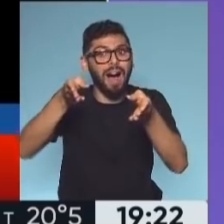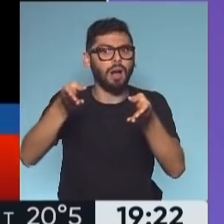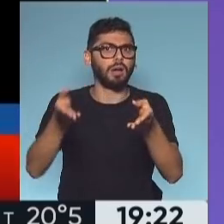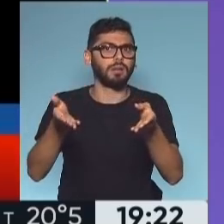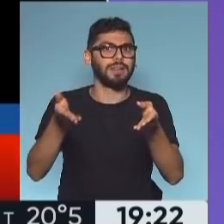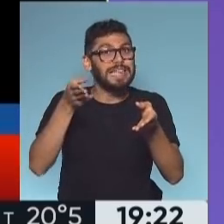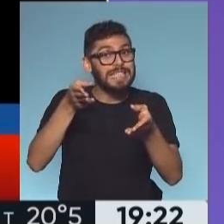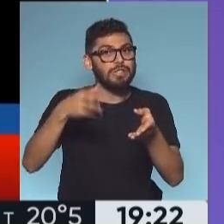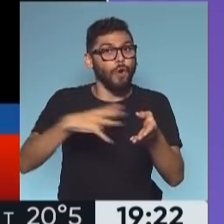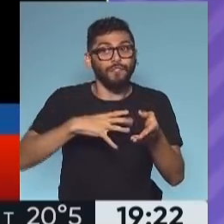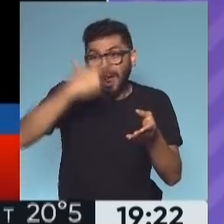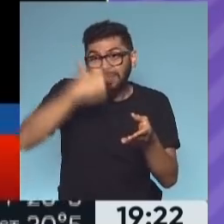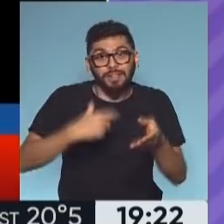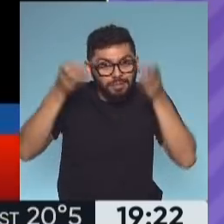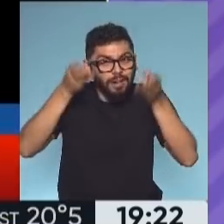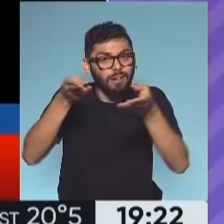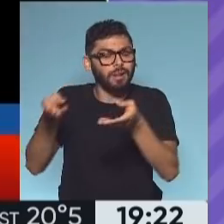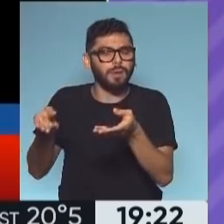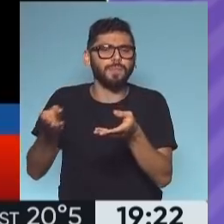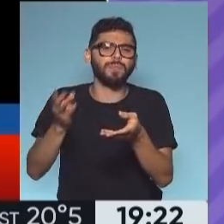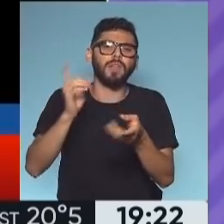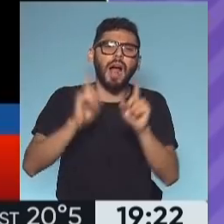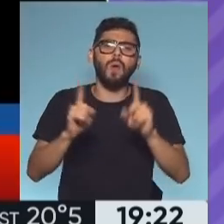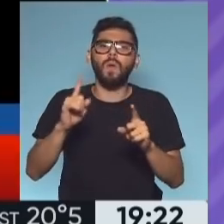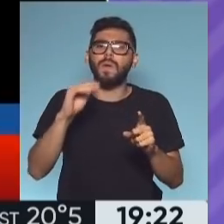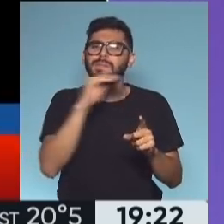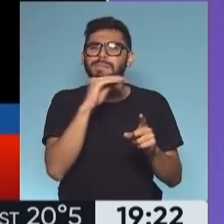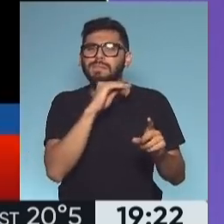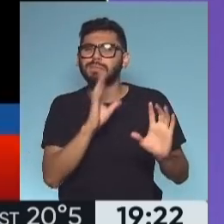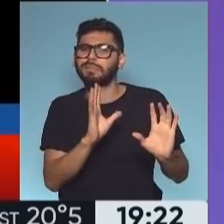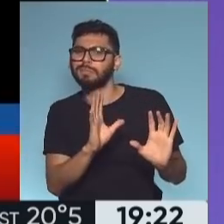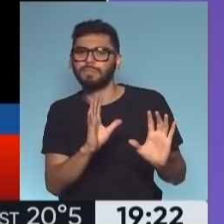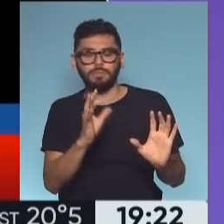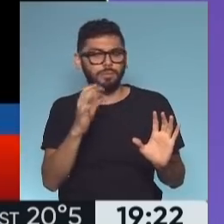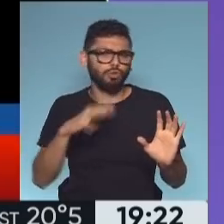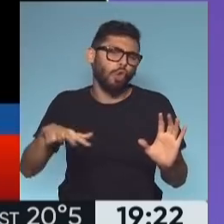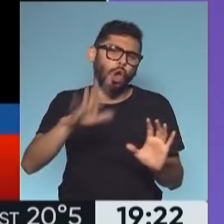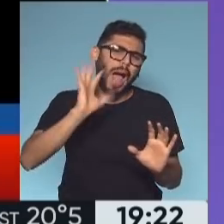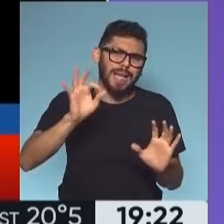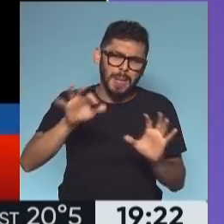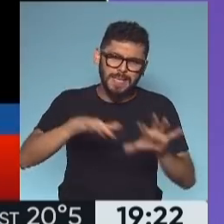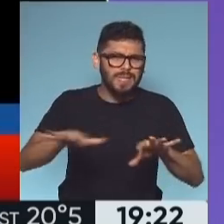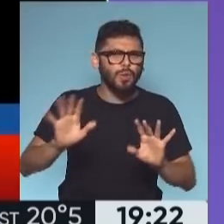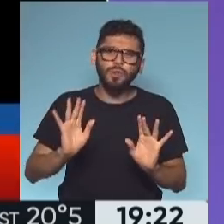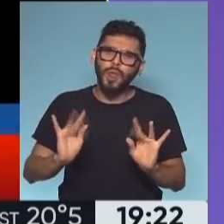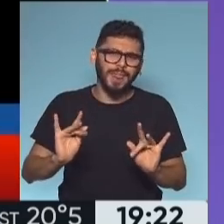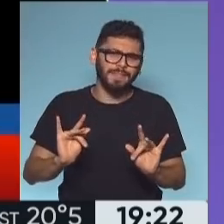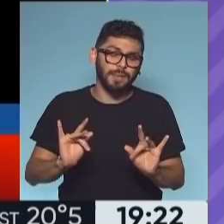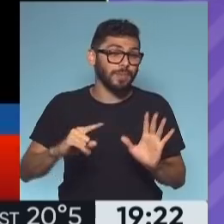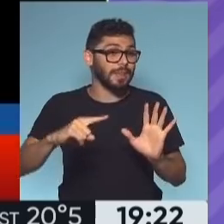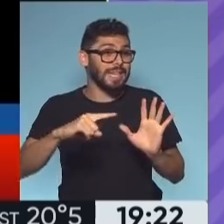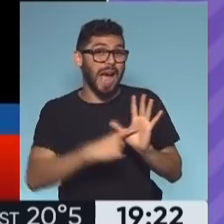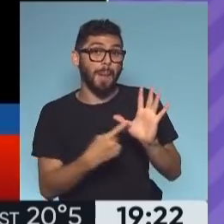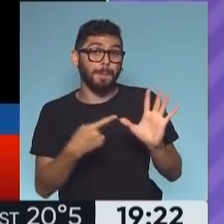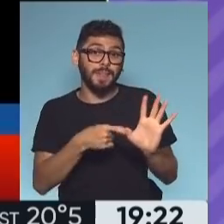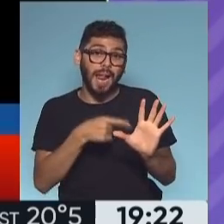camas, ya sabemos todos, por más que algunos quieran tapar el sol con las manos, que se está tornando crítica, que en la ciudad de Buenos Aires es